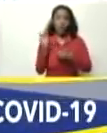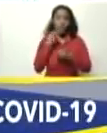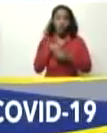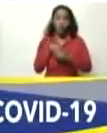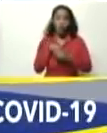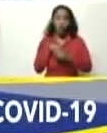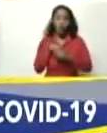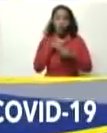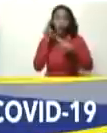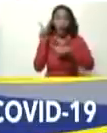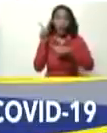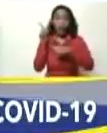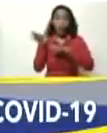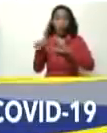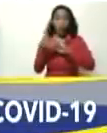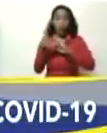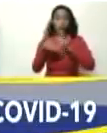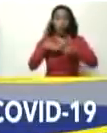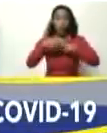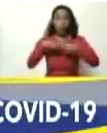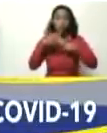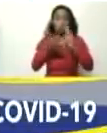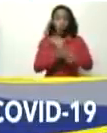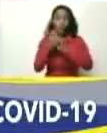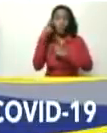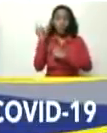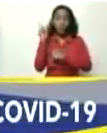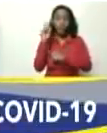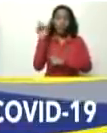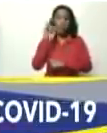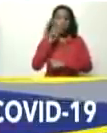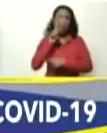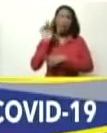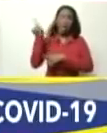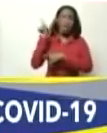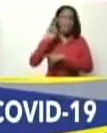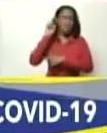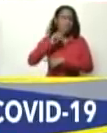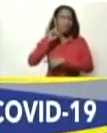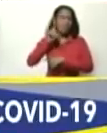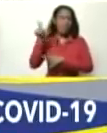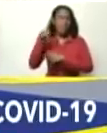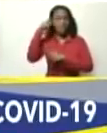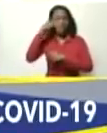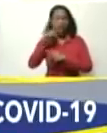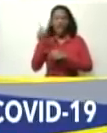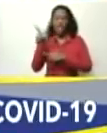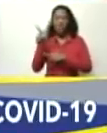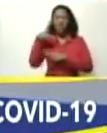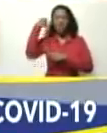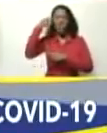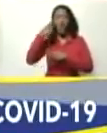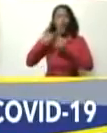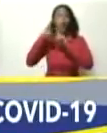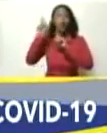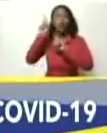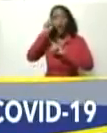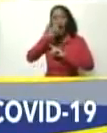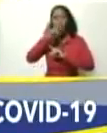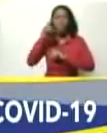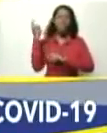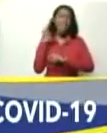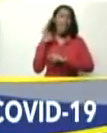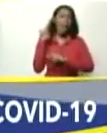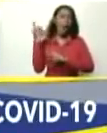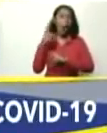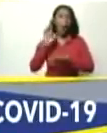que son contrarrevolucionarios, decía que era mentira. Sacaban el video y decía, esos son videos de otros años,